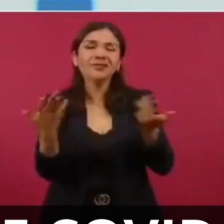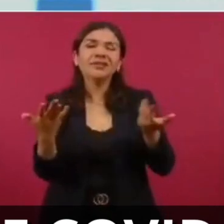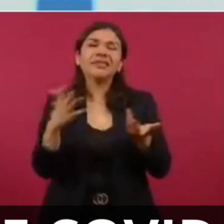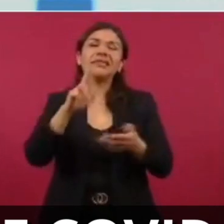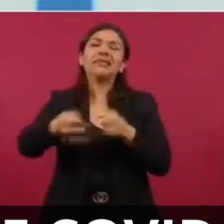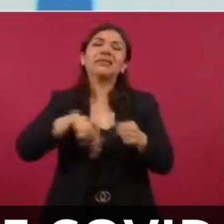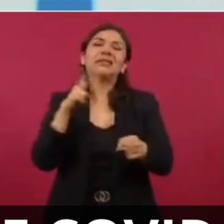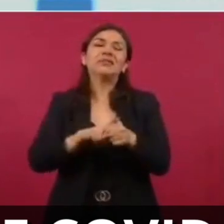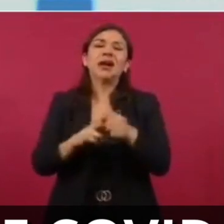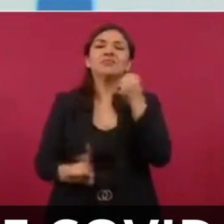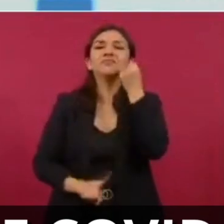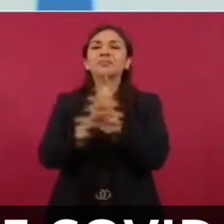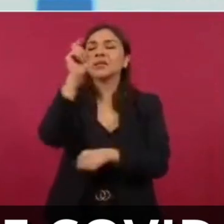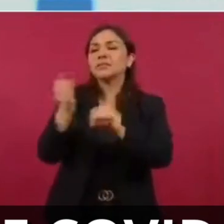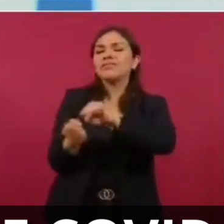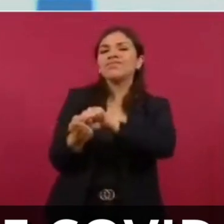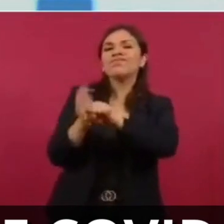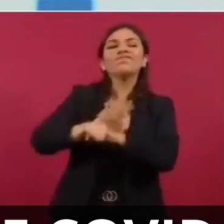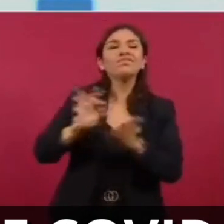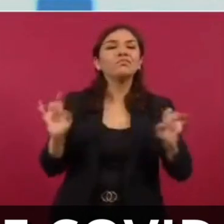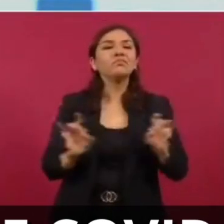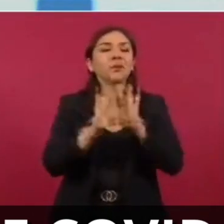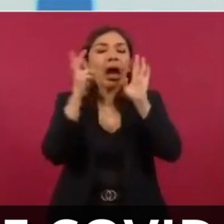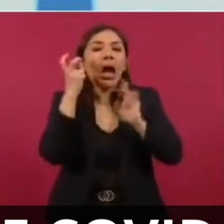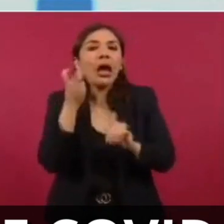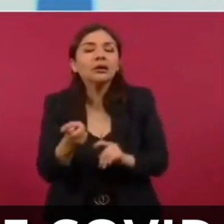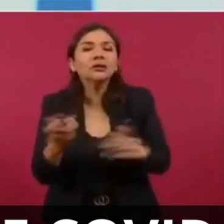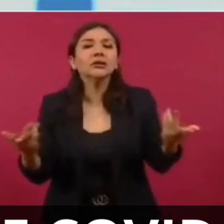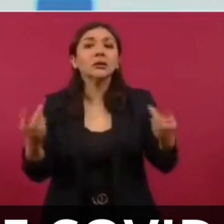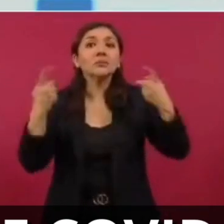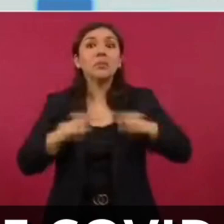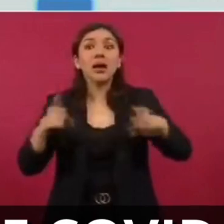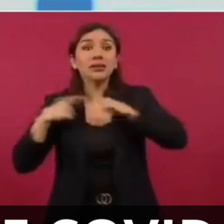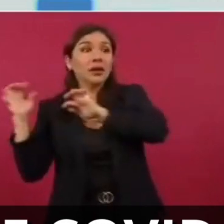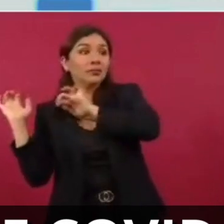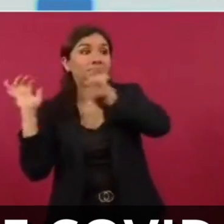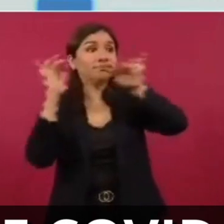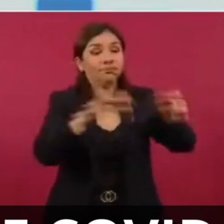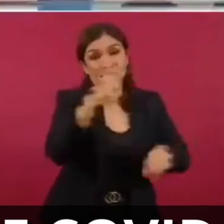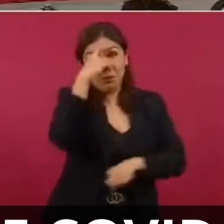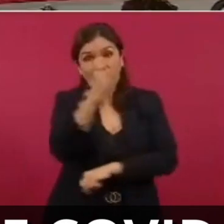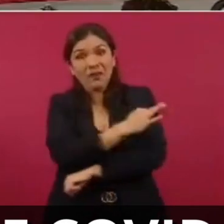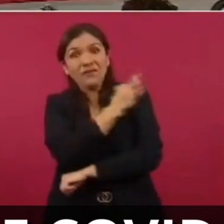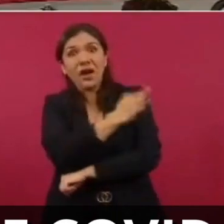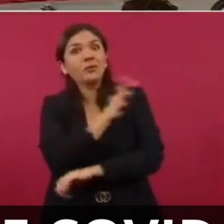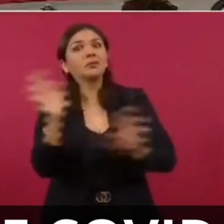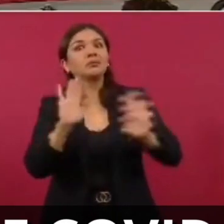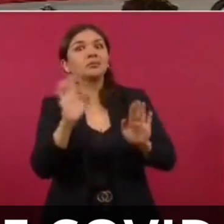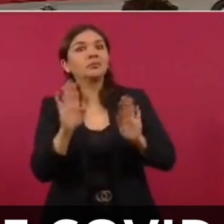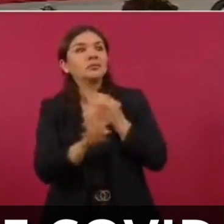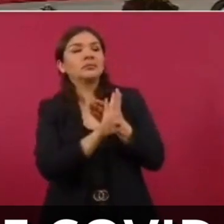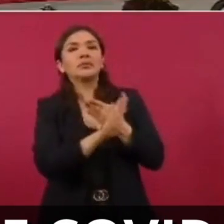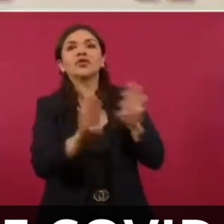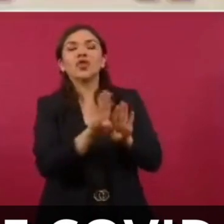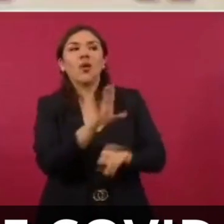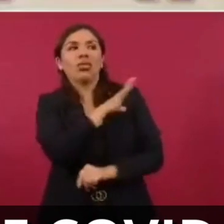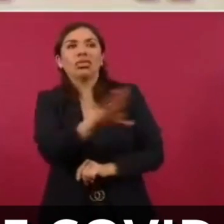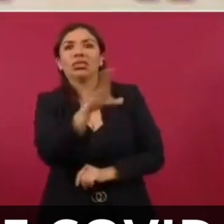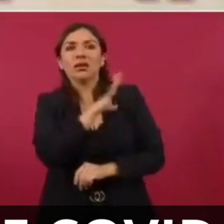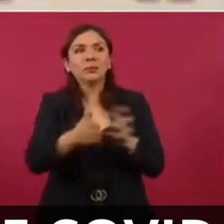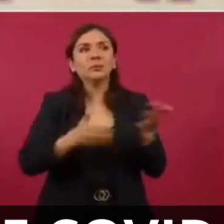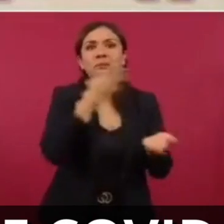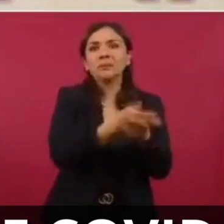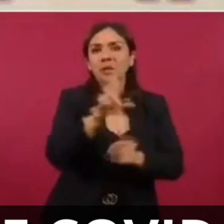redujo la cercanía, el acercamiento de la población hacia los centros de vacunación